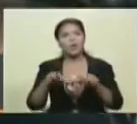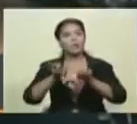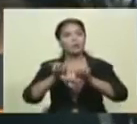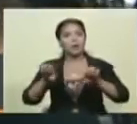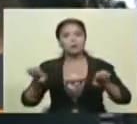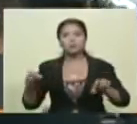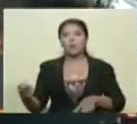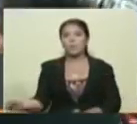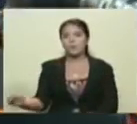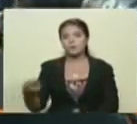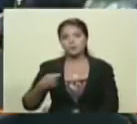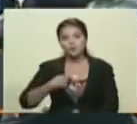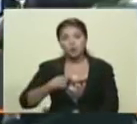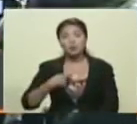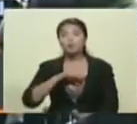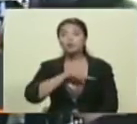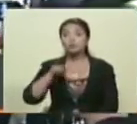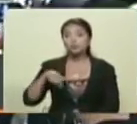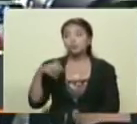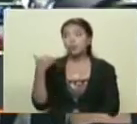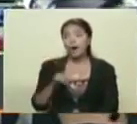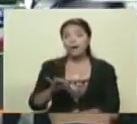pensiones. Nosotros tenemos el